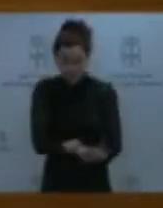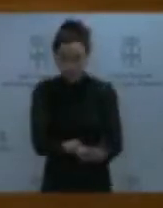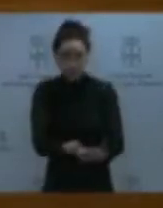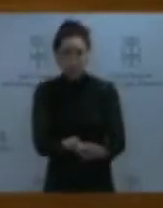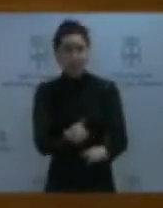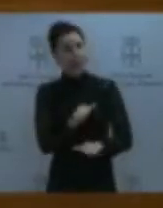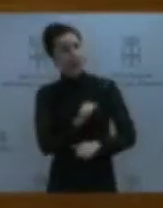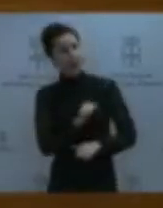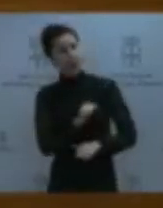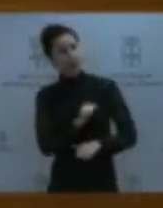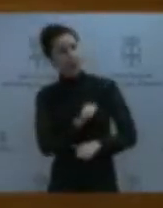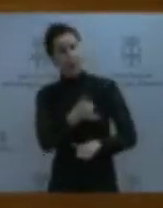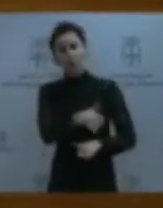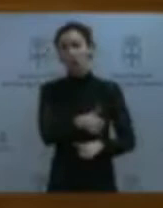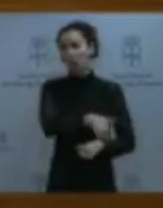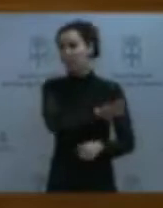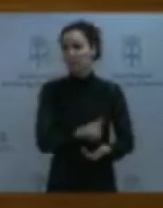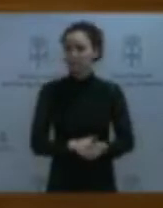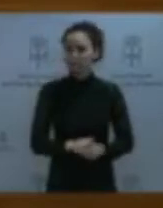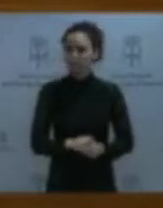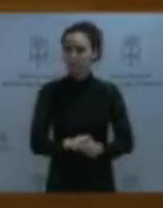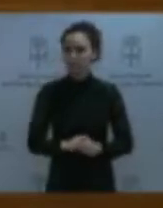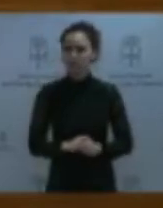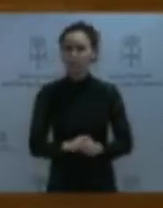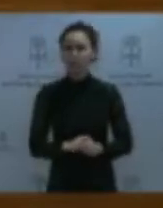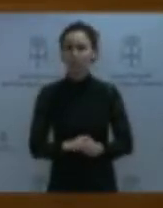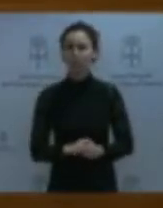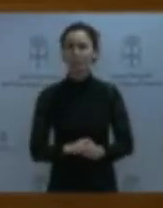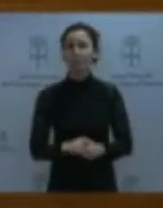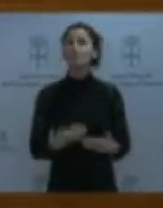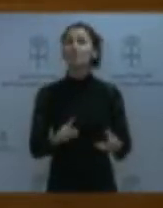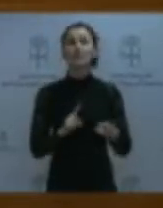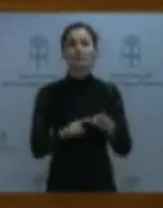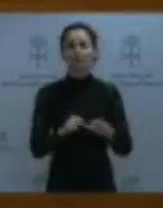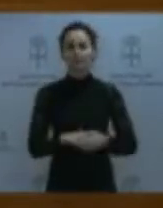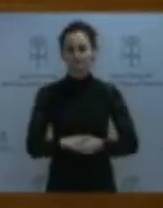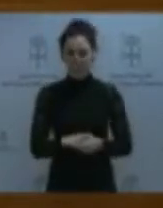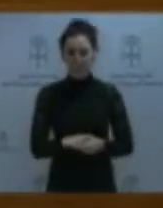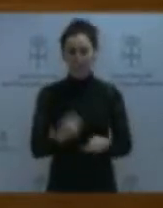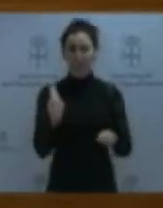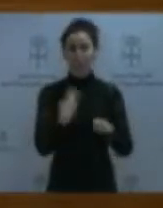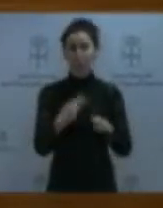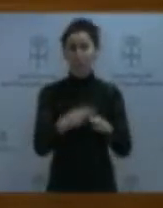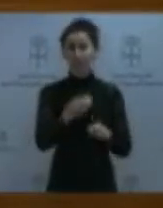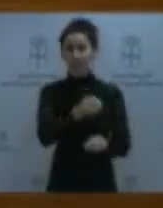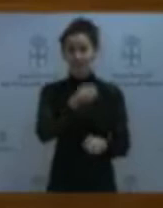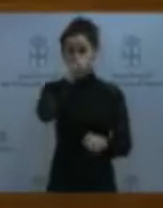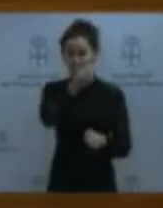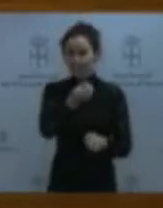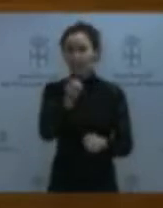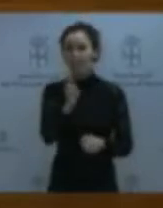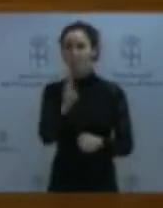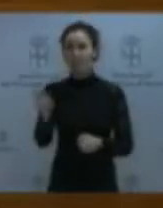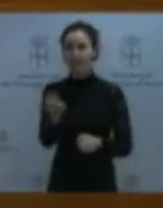dejarlas desprotegidas de sus embates. Tercera cuestión: las políticas del Partido Socialista y del Partido